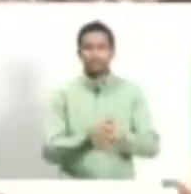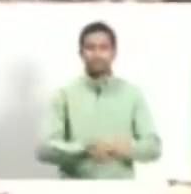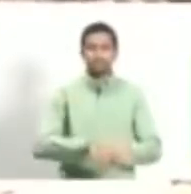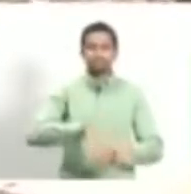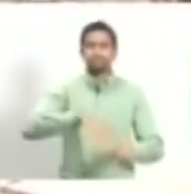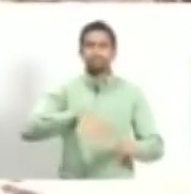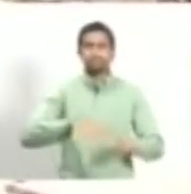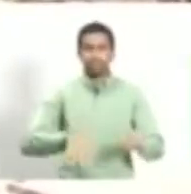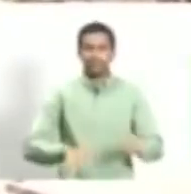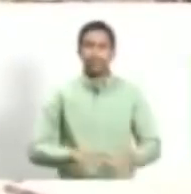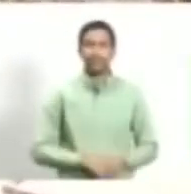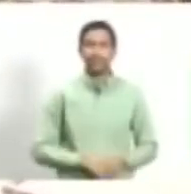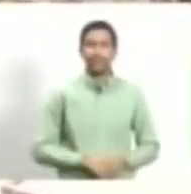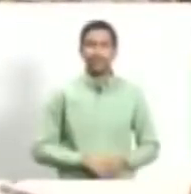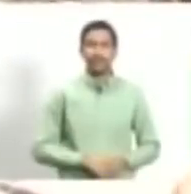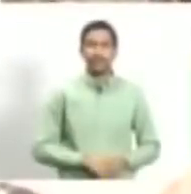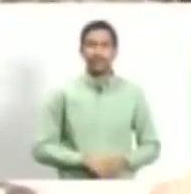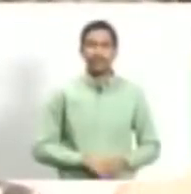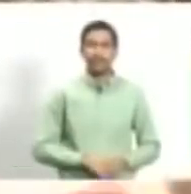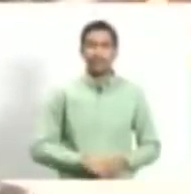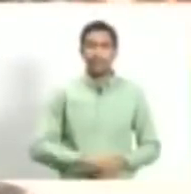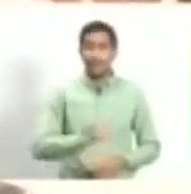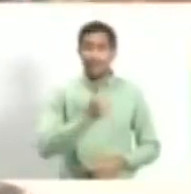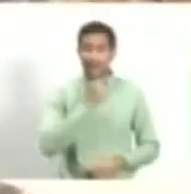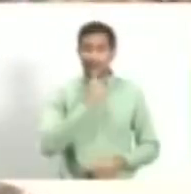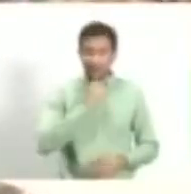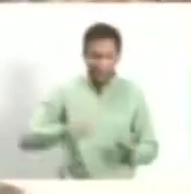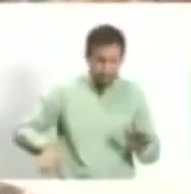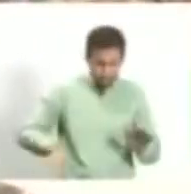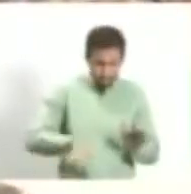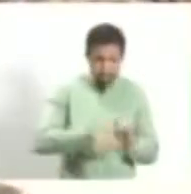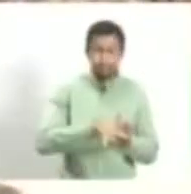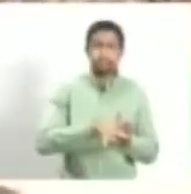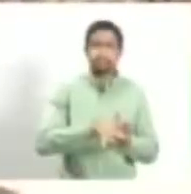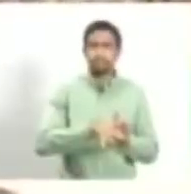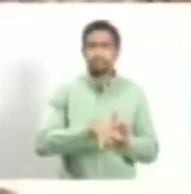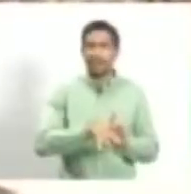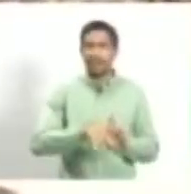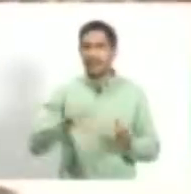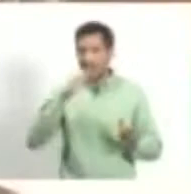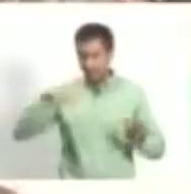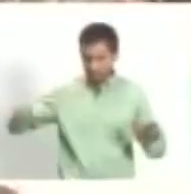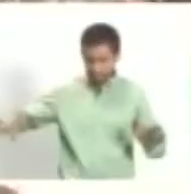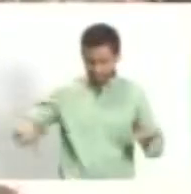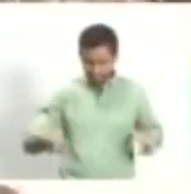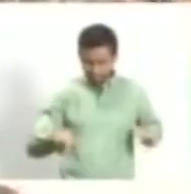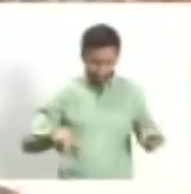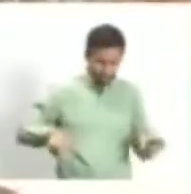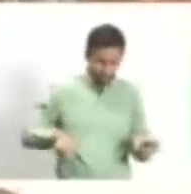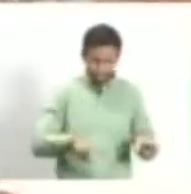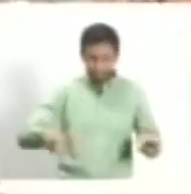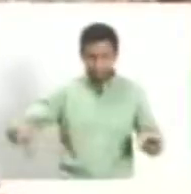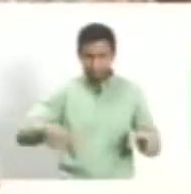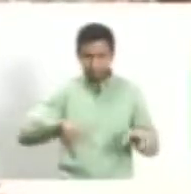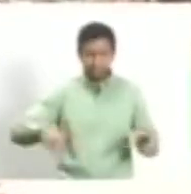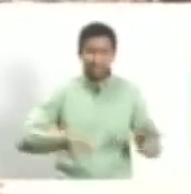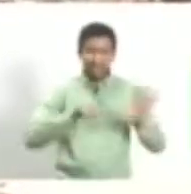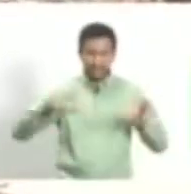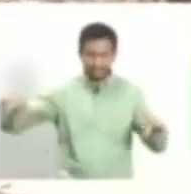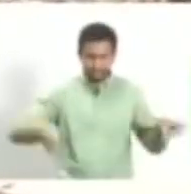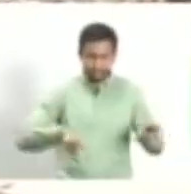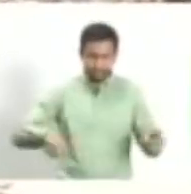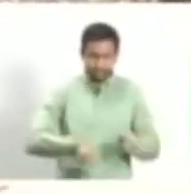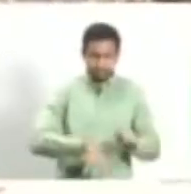a correr. A este caño le caen 6 arroyos. No ha llovido fuertemente en el